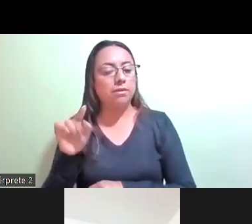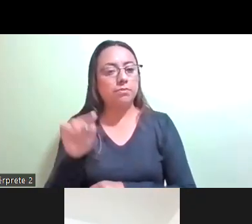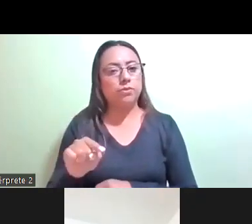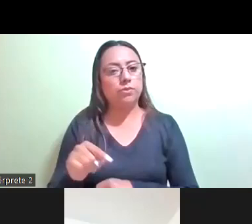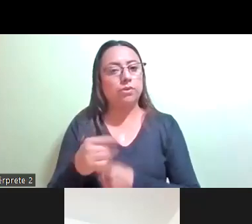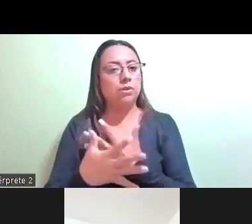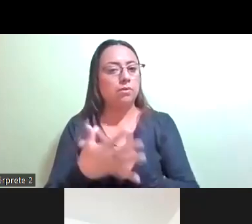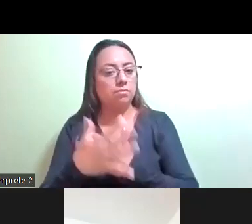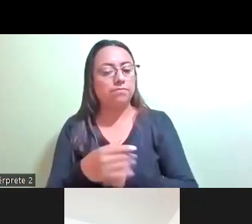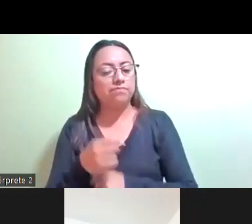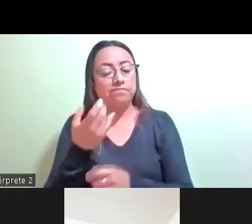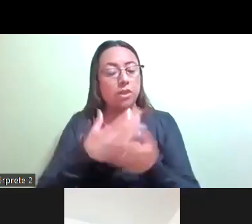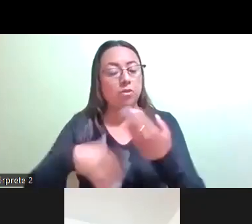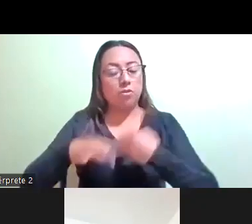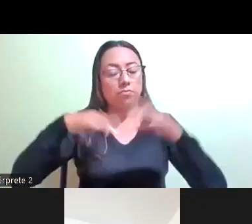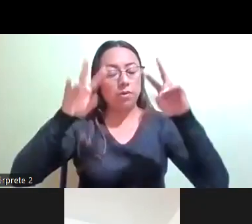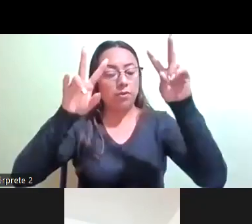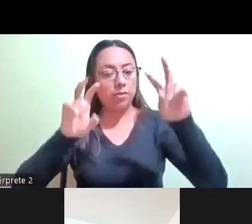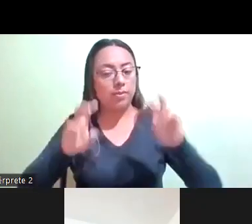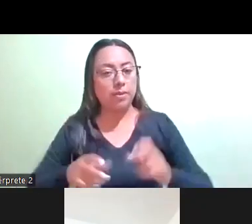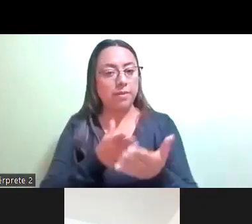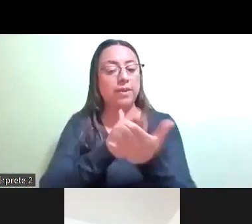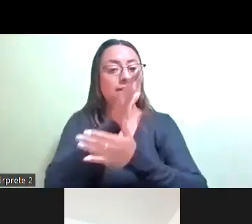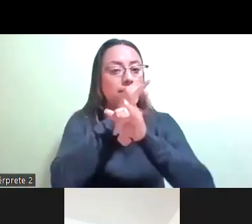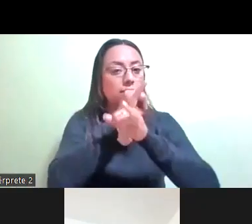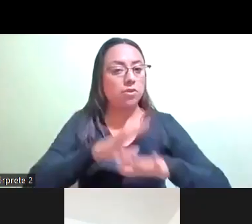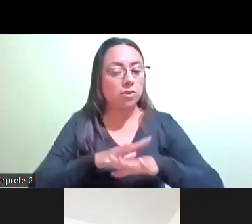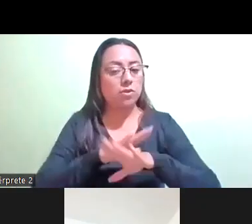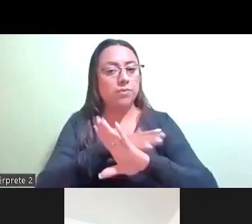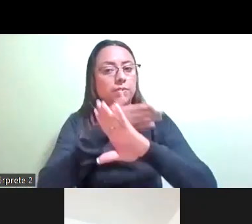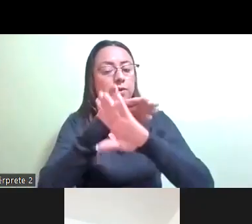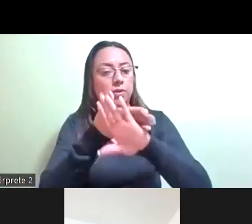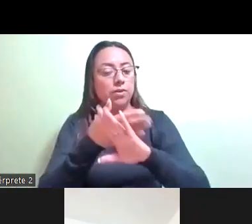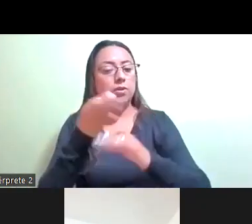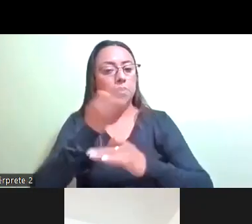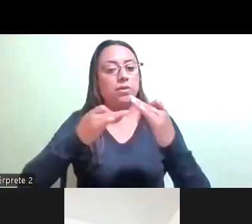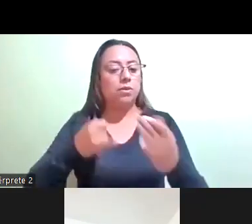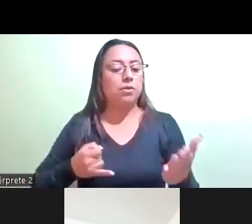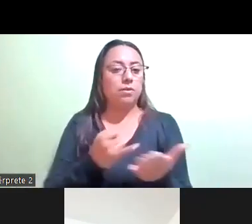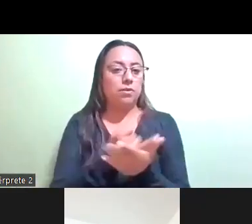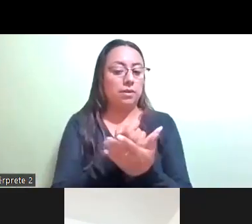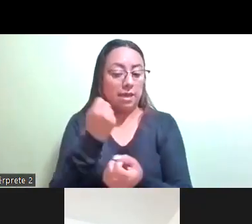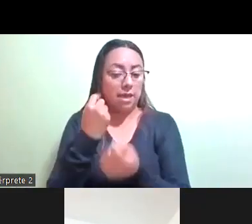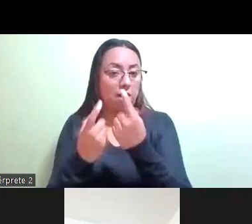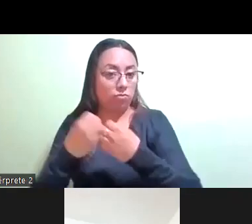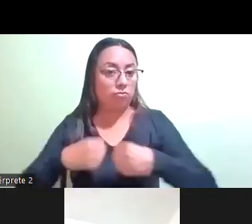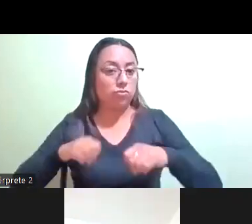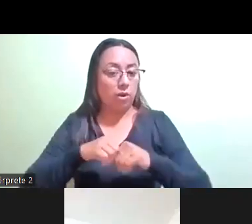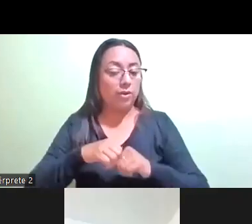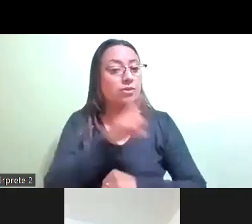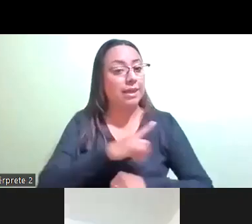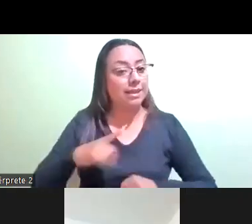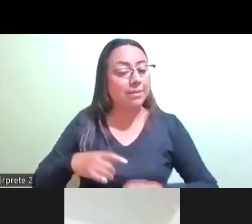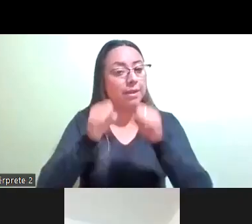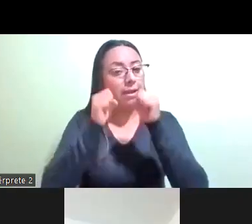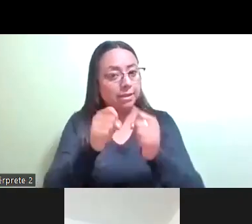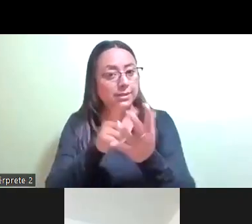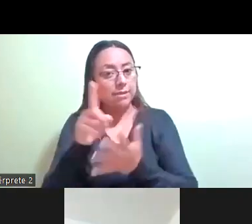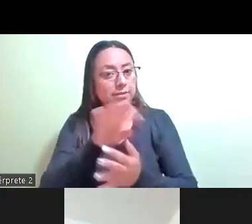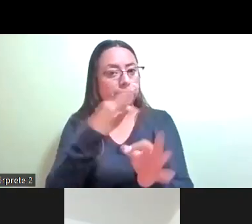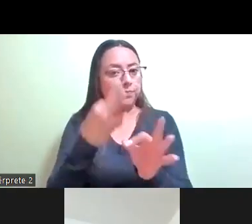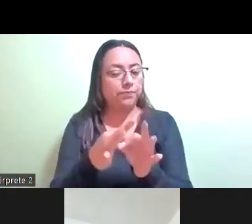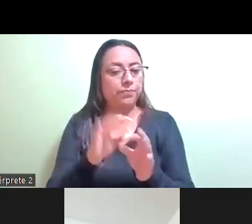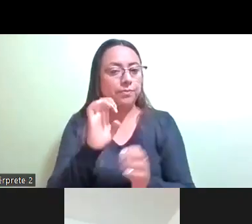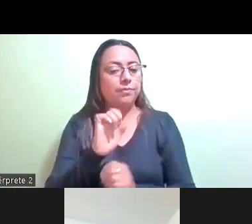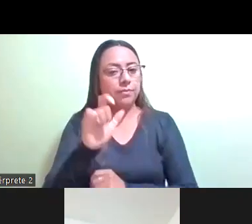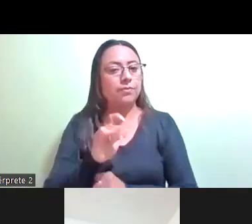InfoCDMX/RR.IP.1564/2022, en materia de acceso a la información en contra de resoluciones de órganos garantes de las entidades federativas, identificado con el expediente